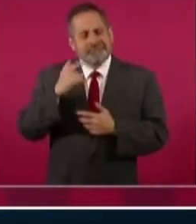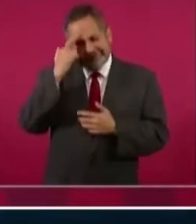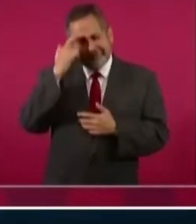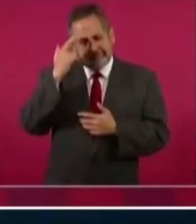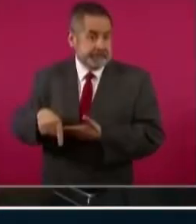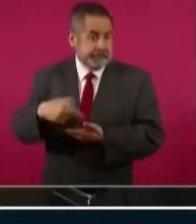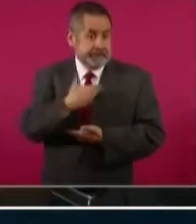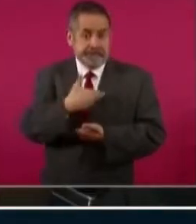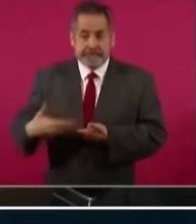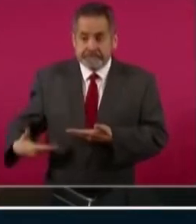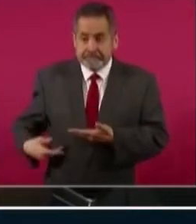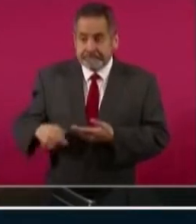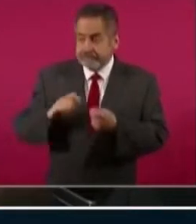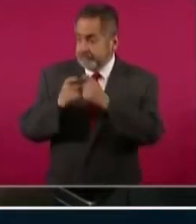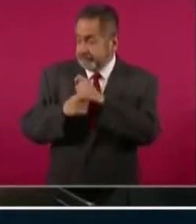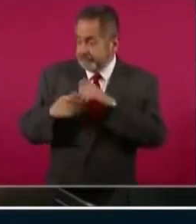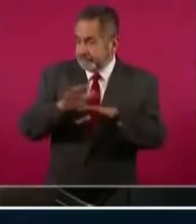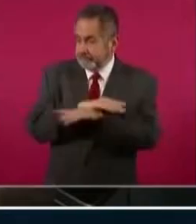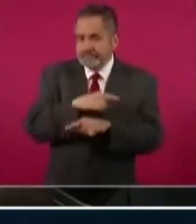palestra pública